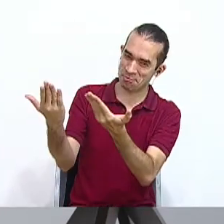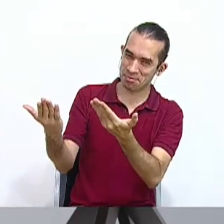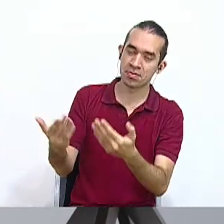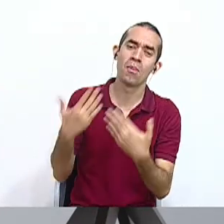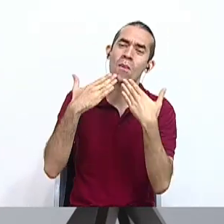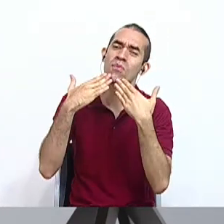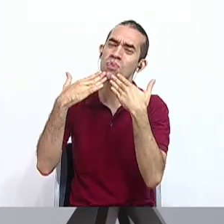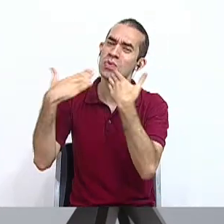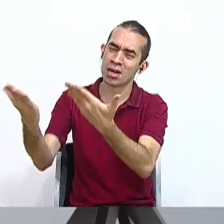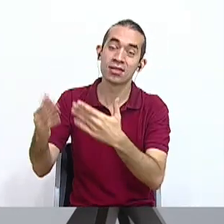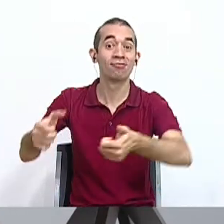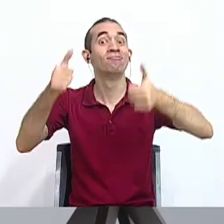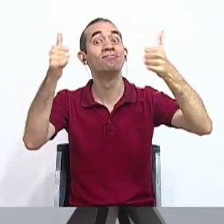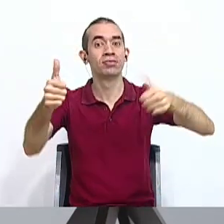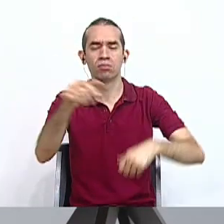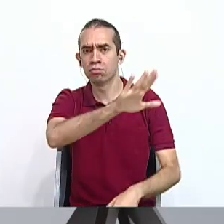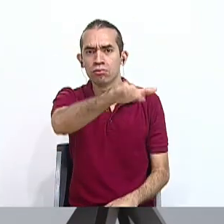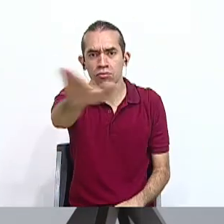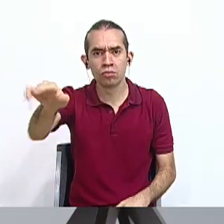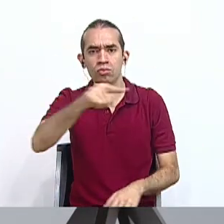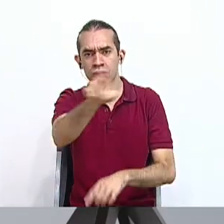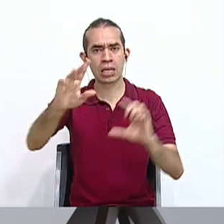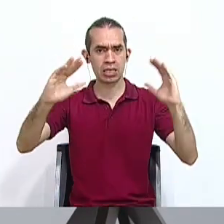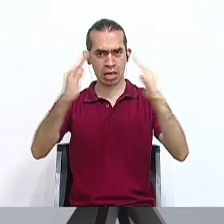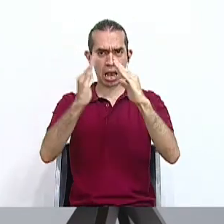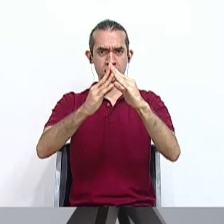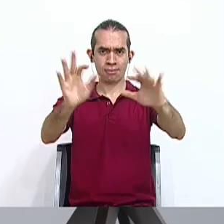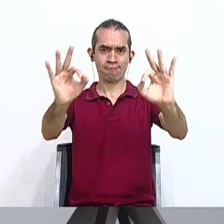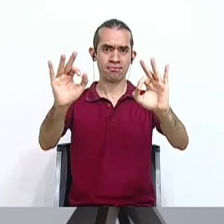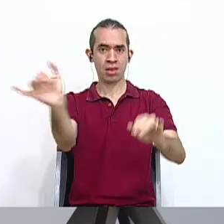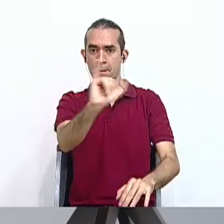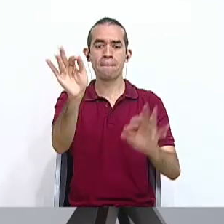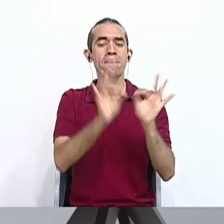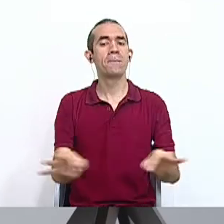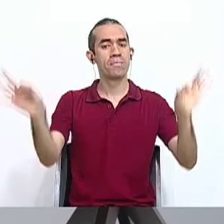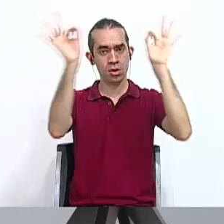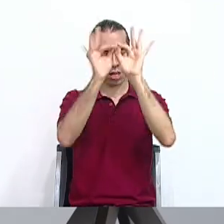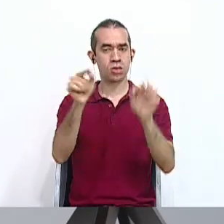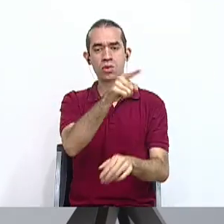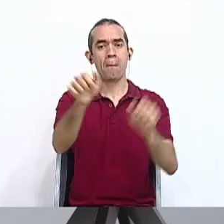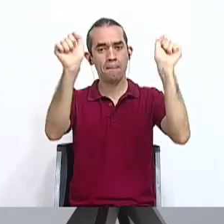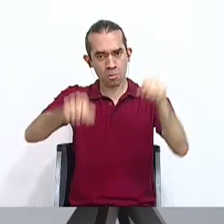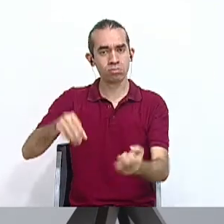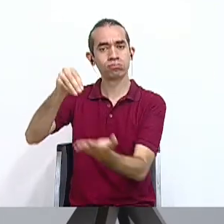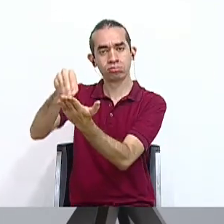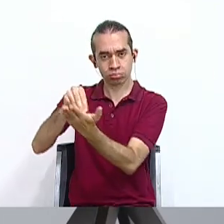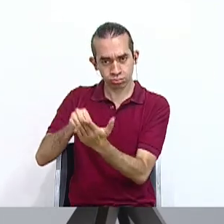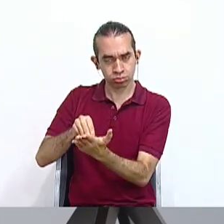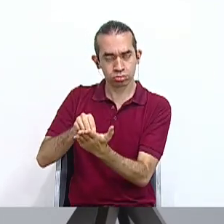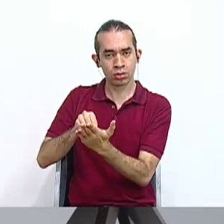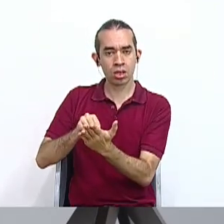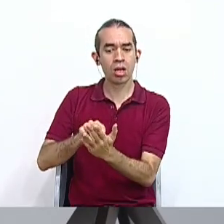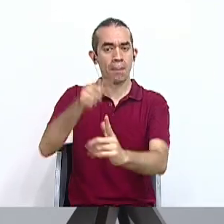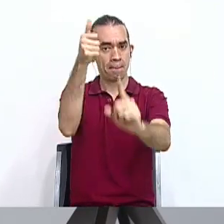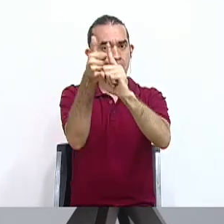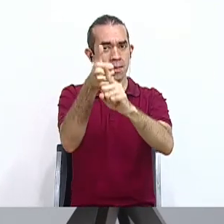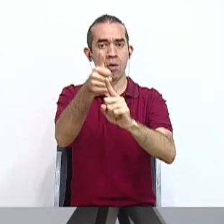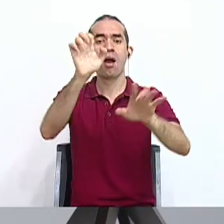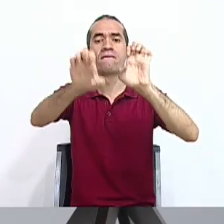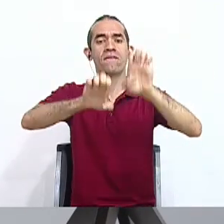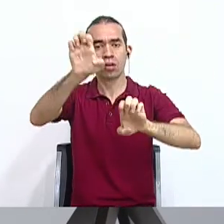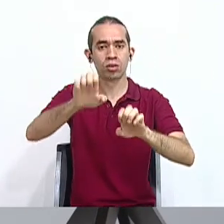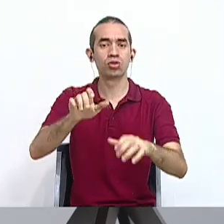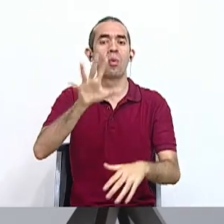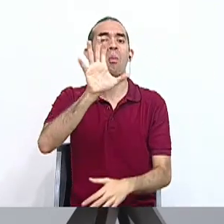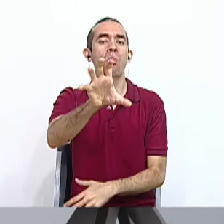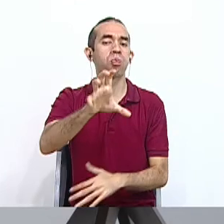lo agradezco muy bien. Y ustedes allá en casa también. Es importante de que puedan tomar apuntes y poder autoevaluarse en el